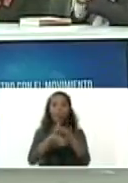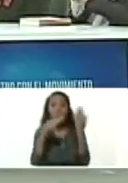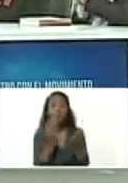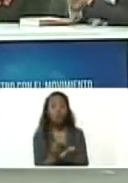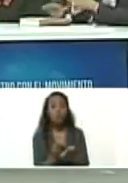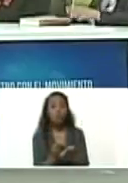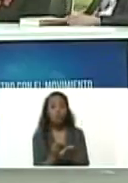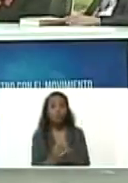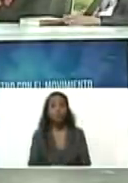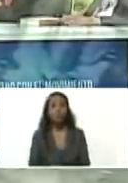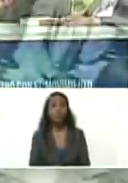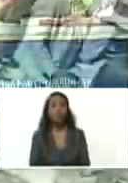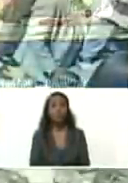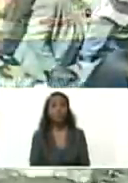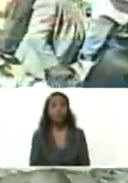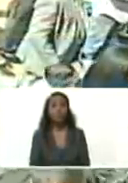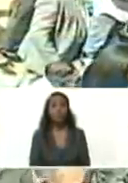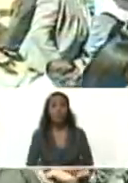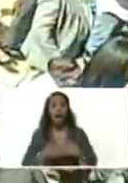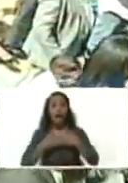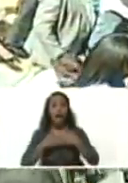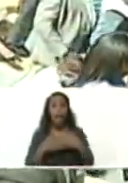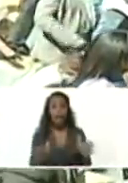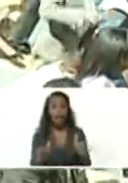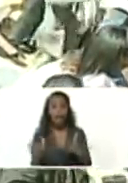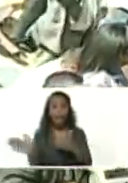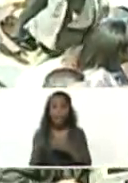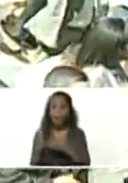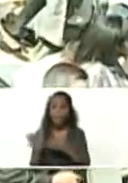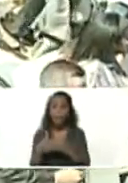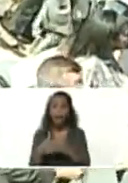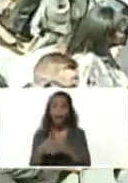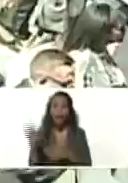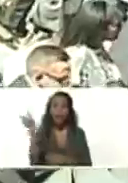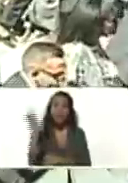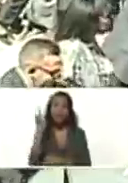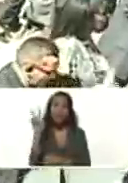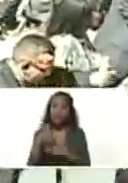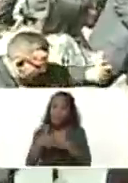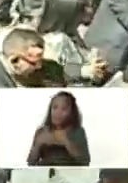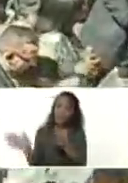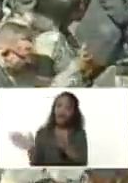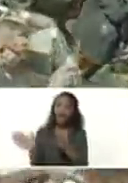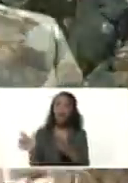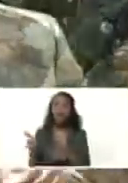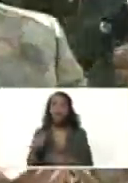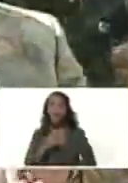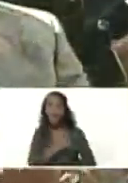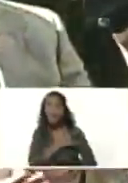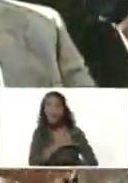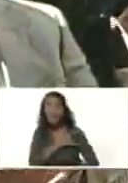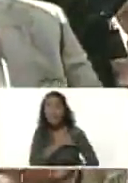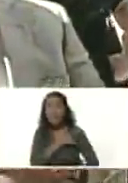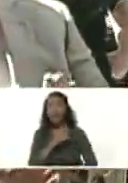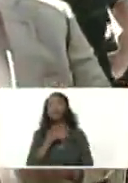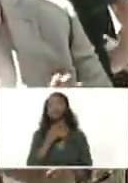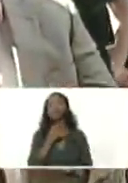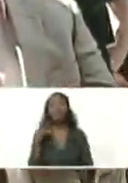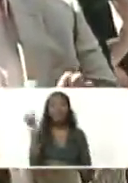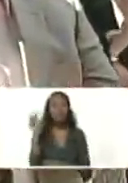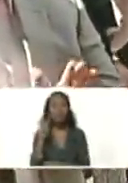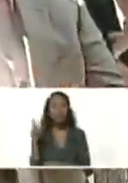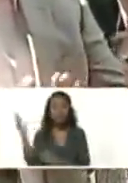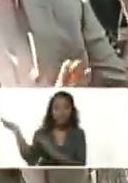Dando ejemplo al mundo. Amén. Y a abrir las puertas de Venezuela y de la Universidad Evangélica Venezolana para que